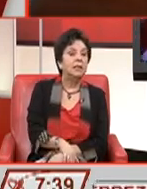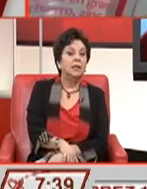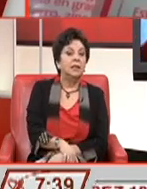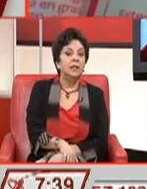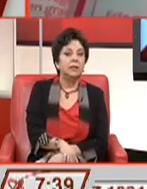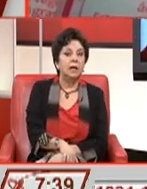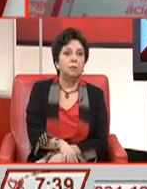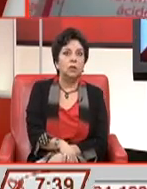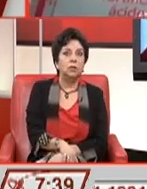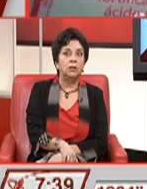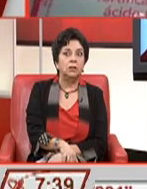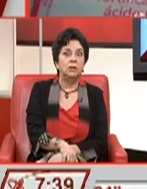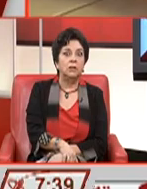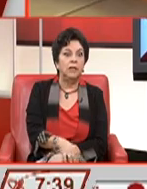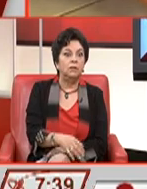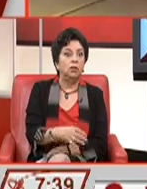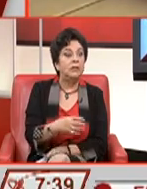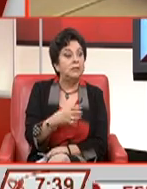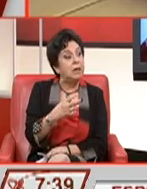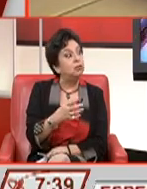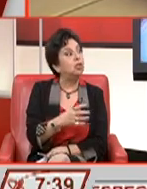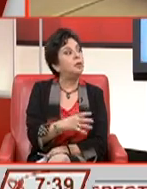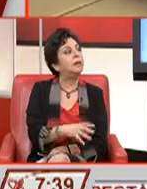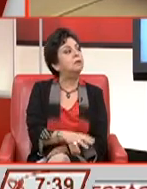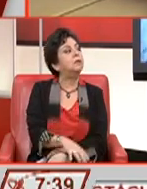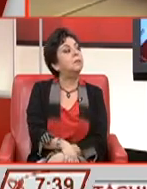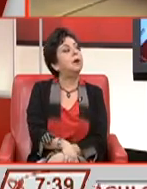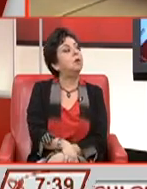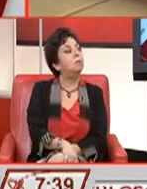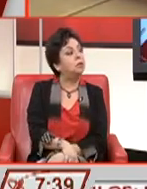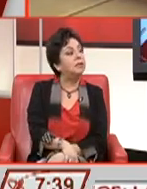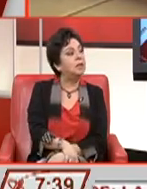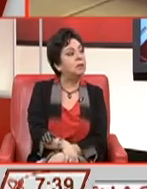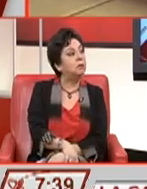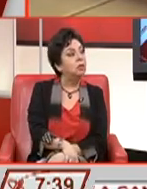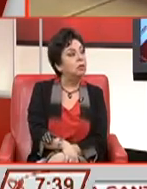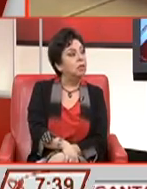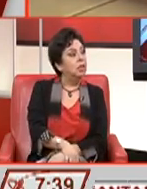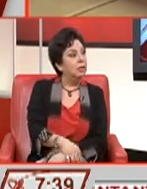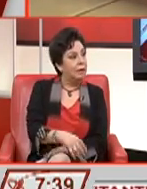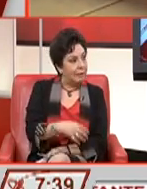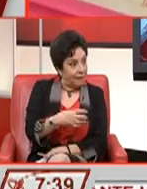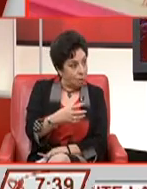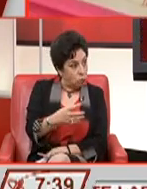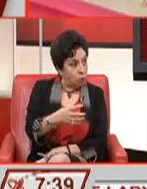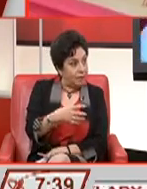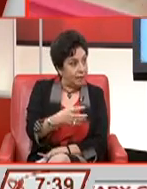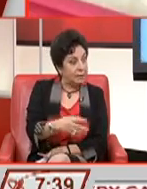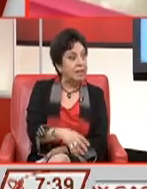mujeres. Estamos diciendo que sí, los gobernadores se van comprometiendo,